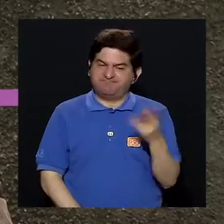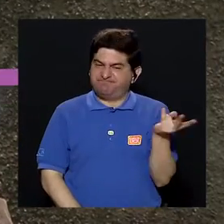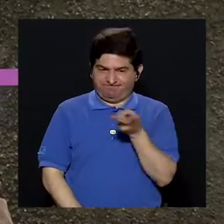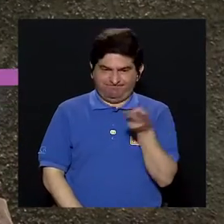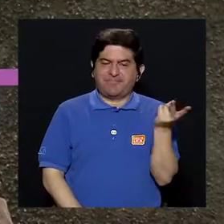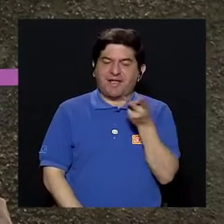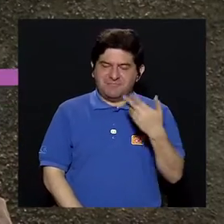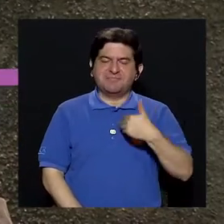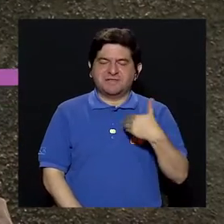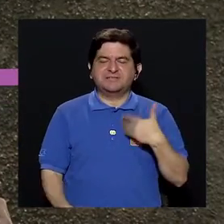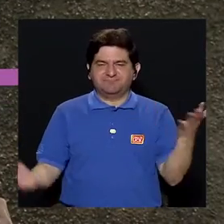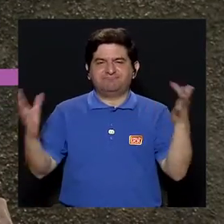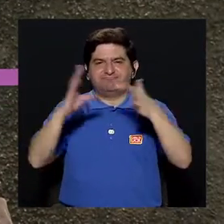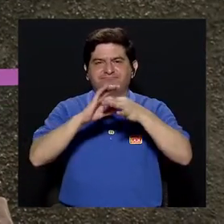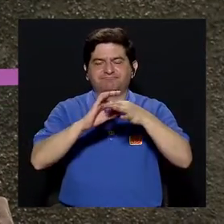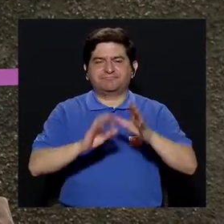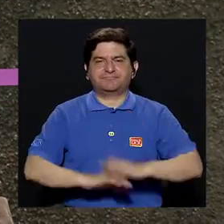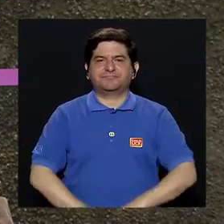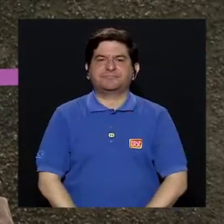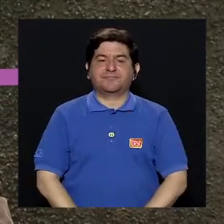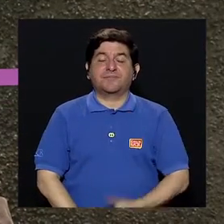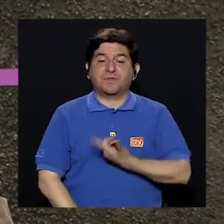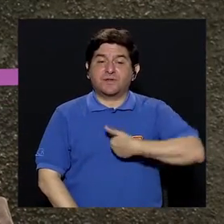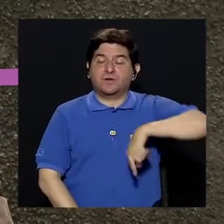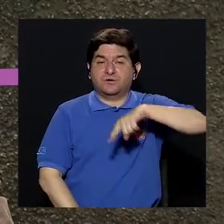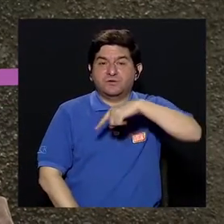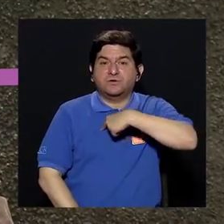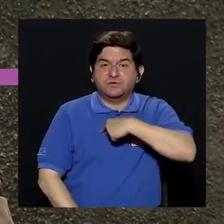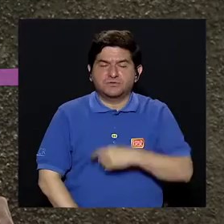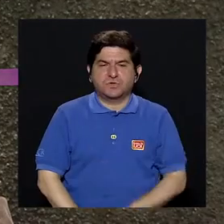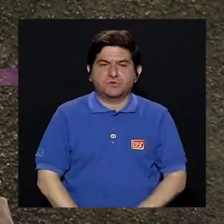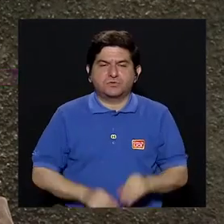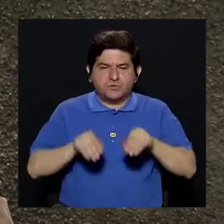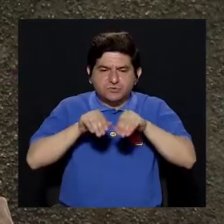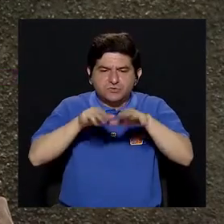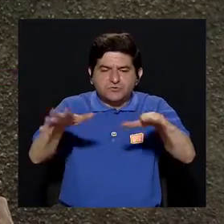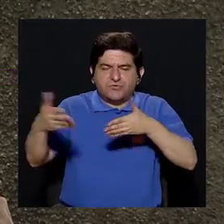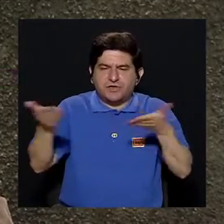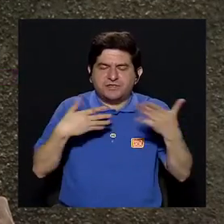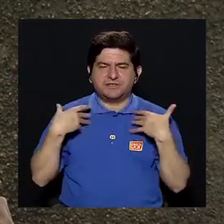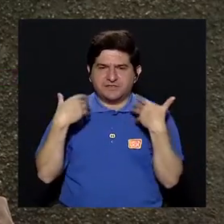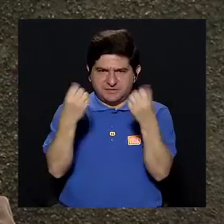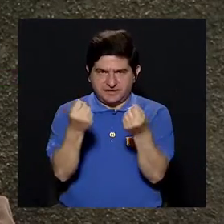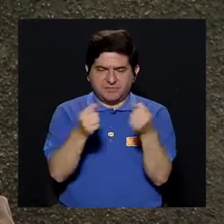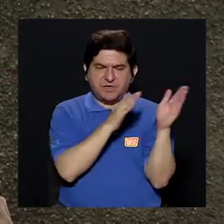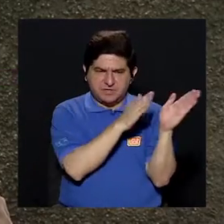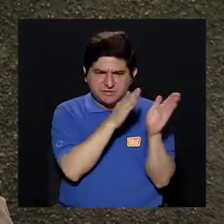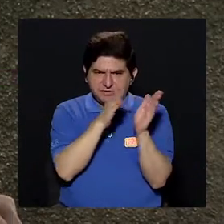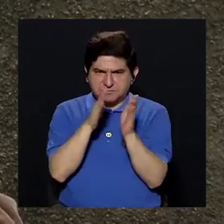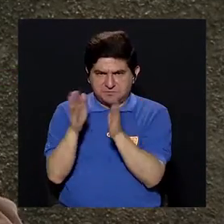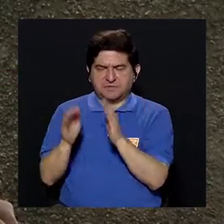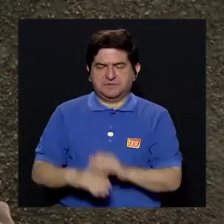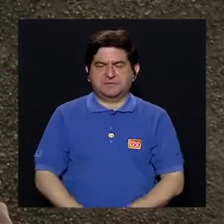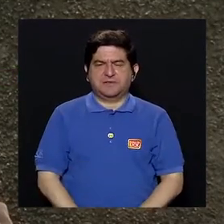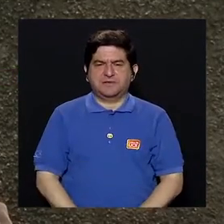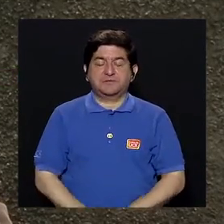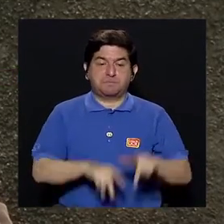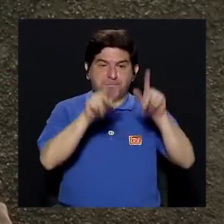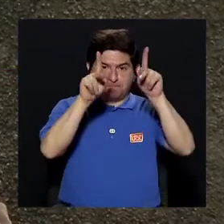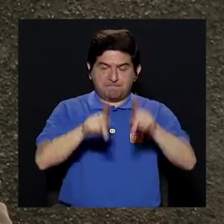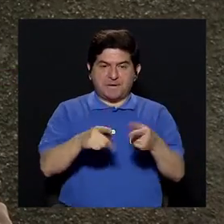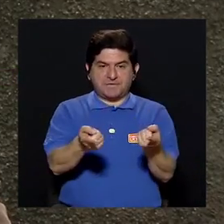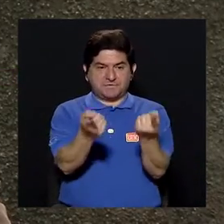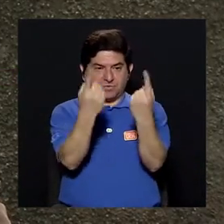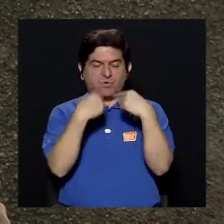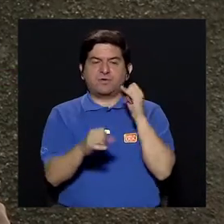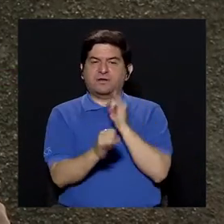dos cosas tienen que ver. Nosotros como Red de Servicios de Salud nos preparamos al menos para cuando el